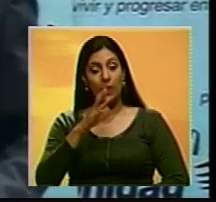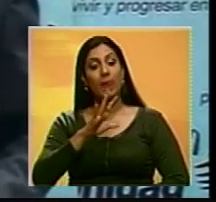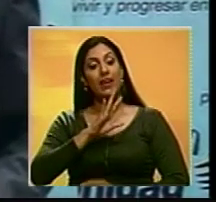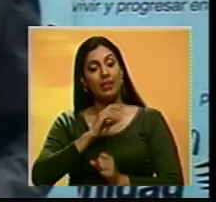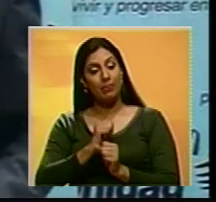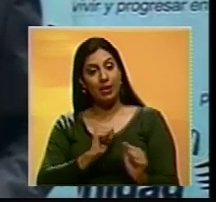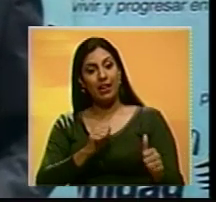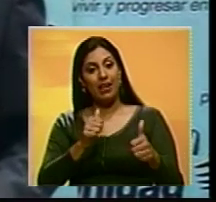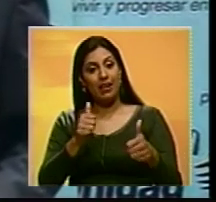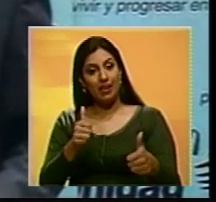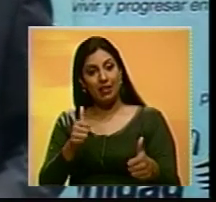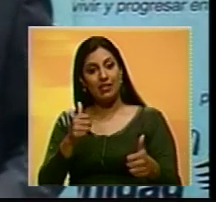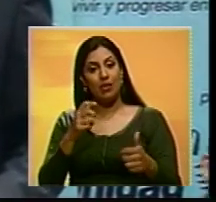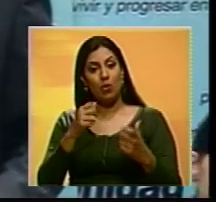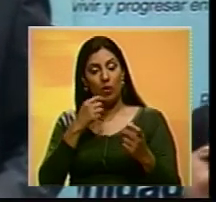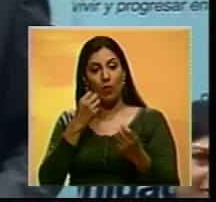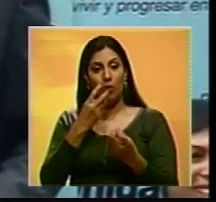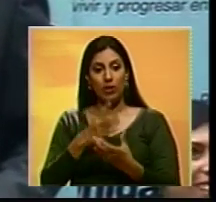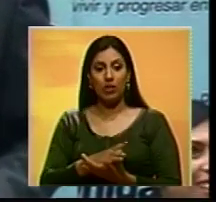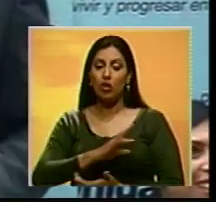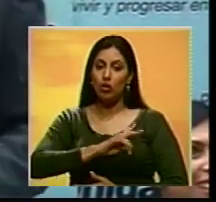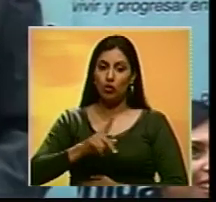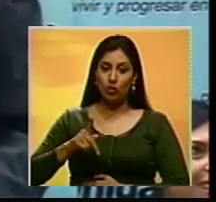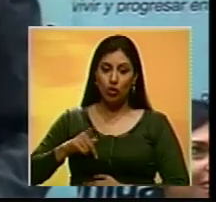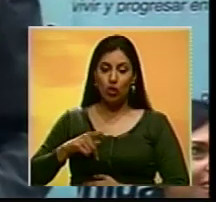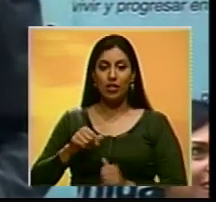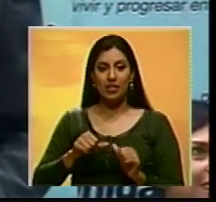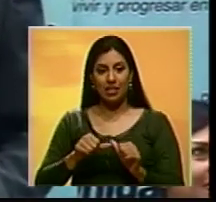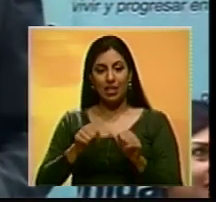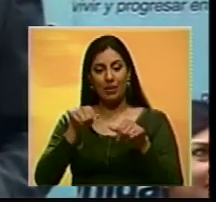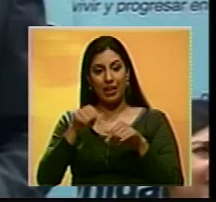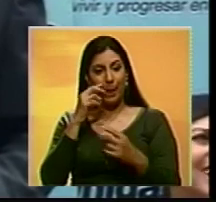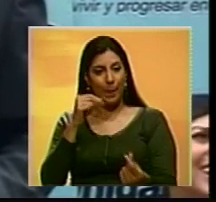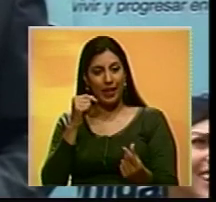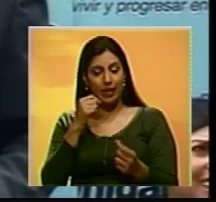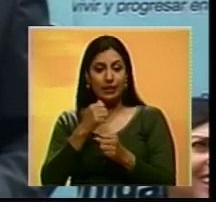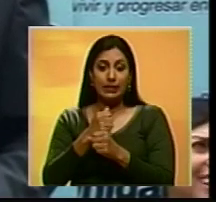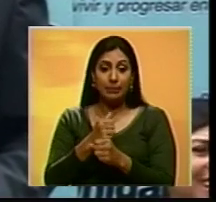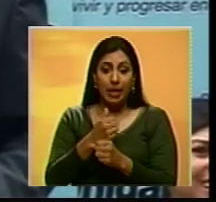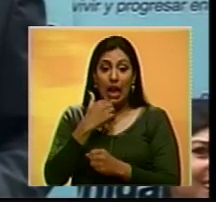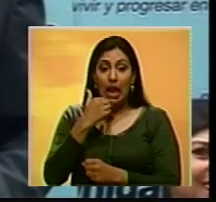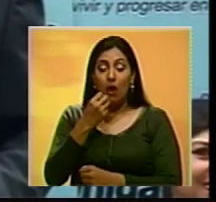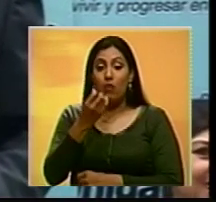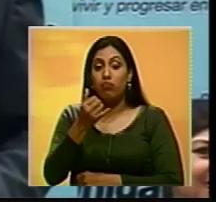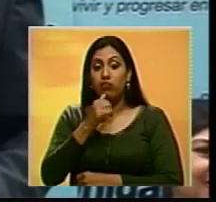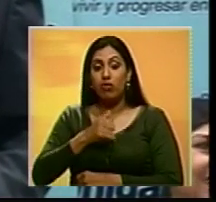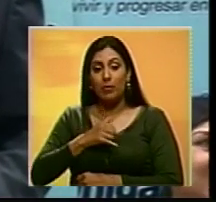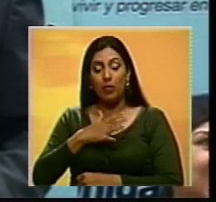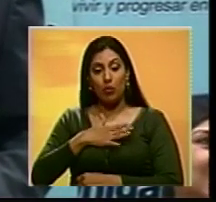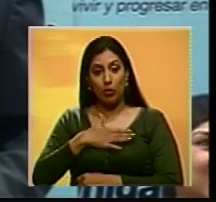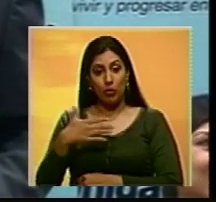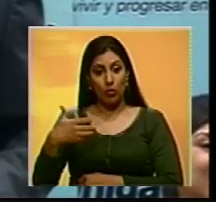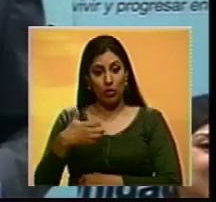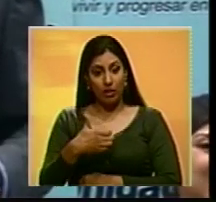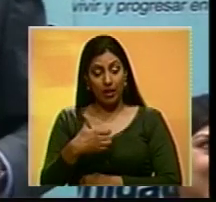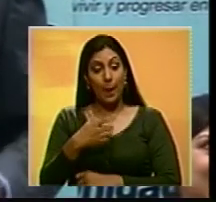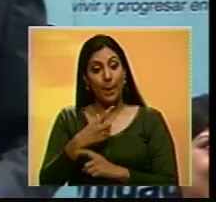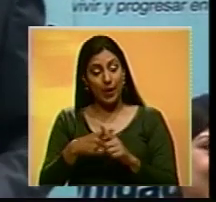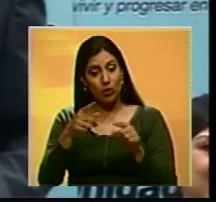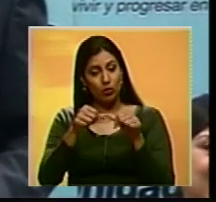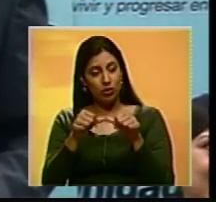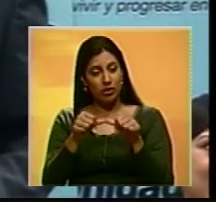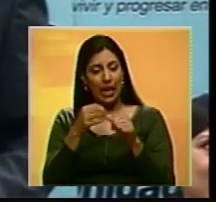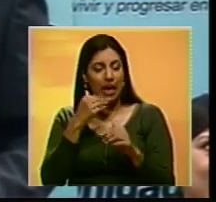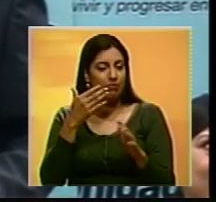se va a realizar este pronunciamiento. Nosotros continuaremos aquí muy pendientes esperando el pronunciamiento de la Mesa de la Unidad Democrática. Sigan por